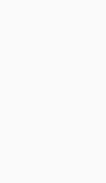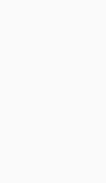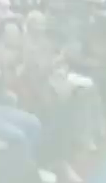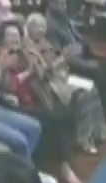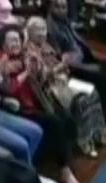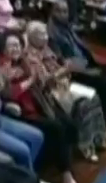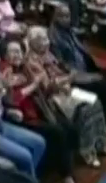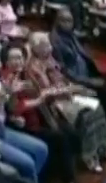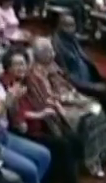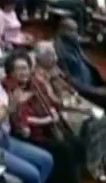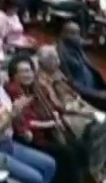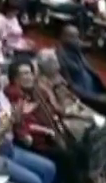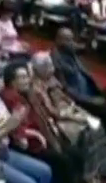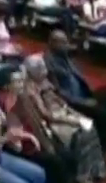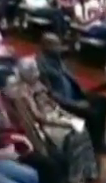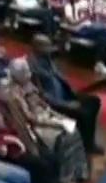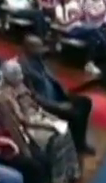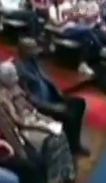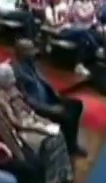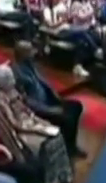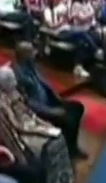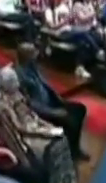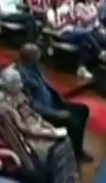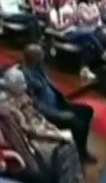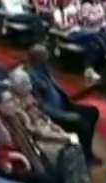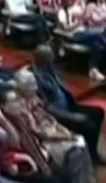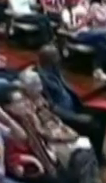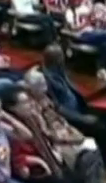Que Venezuela es mujer.